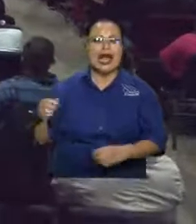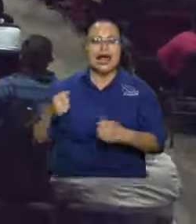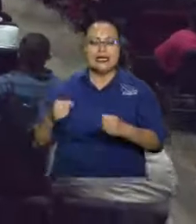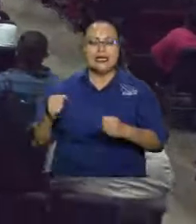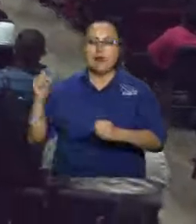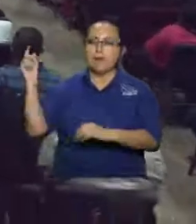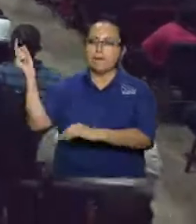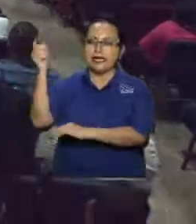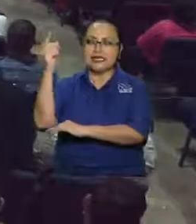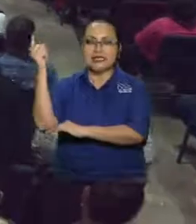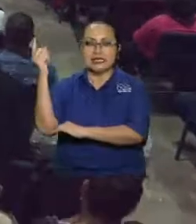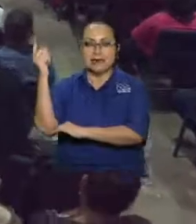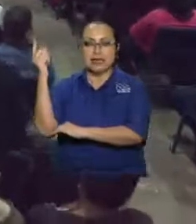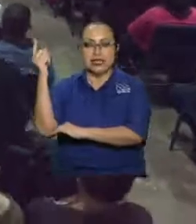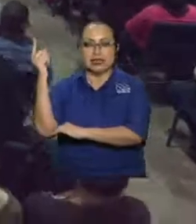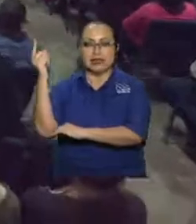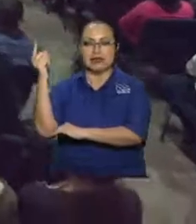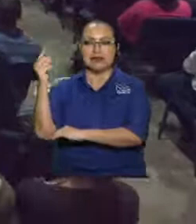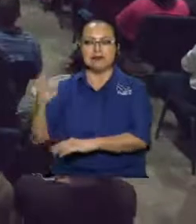ellas.